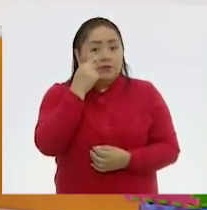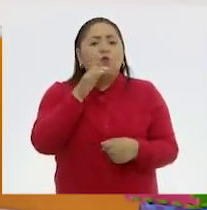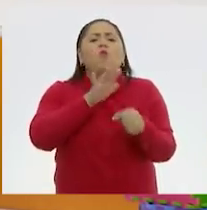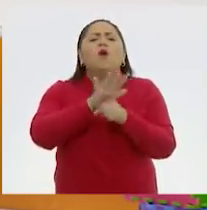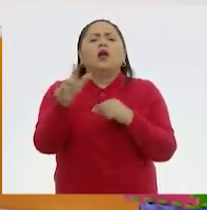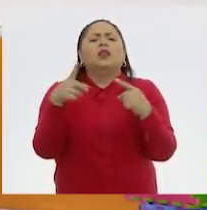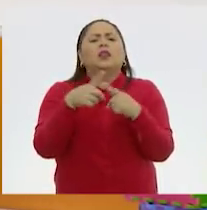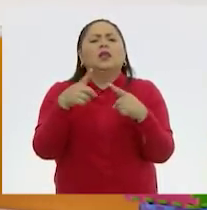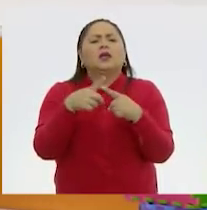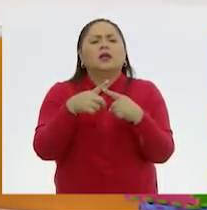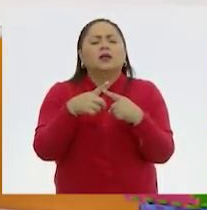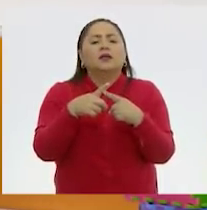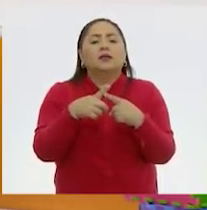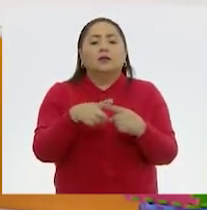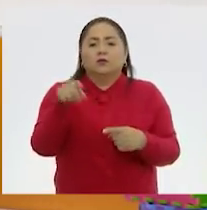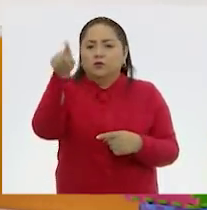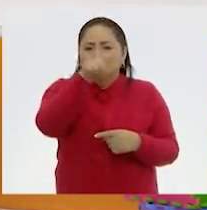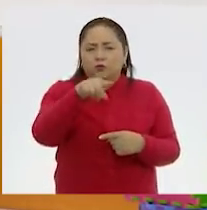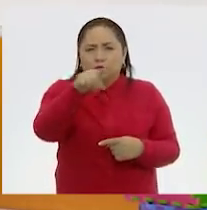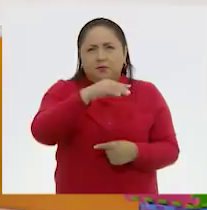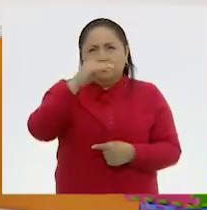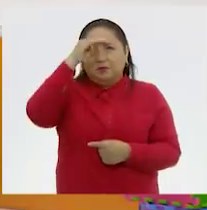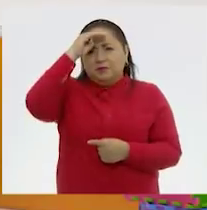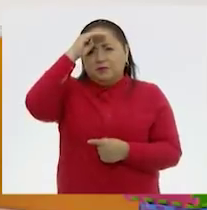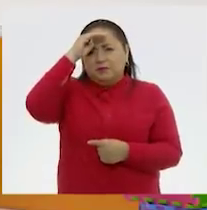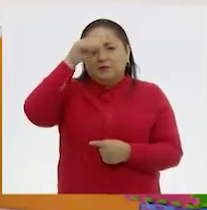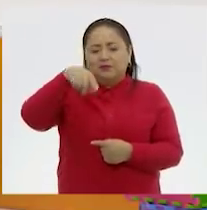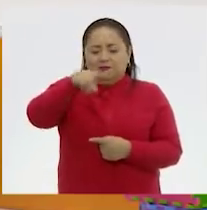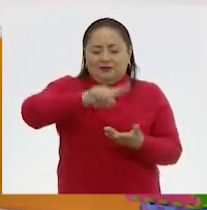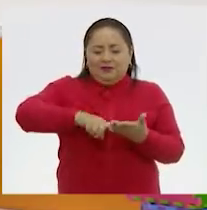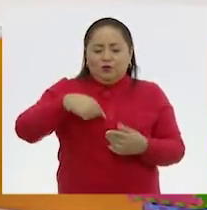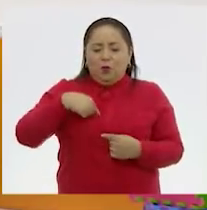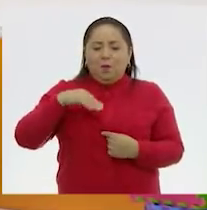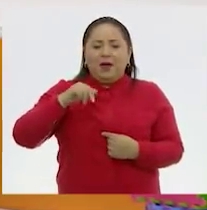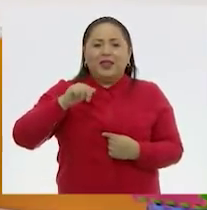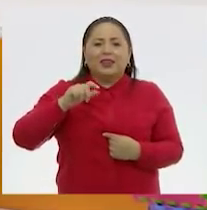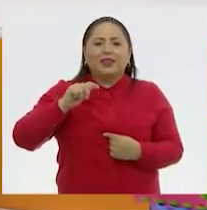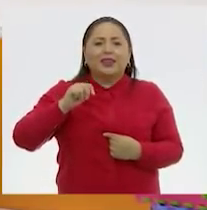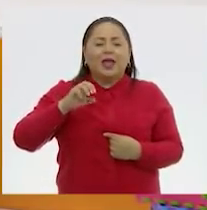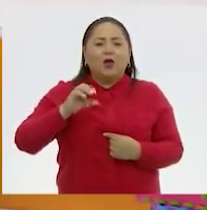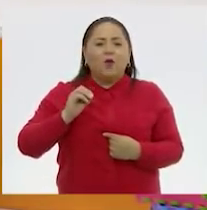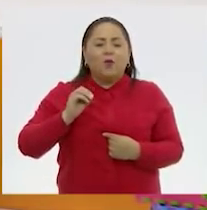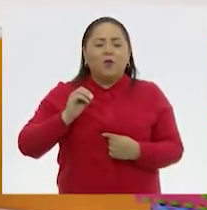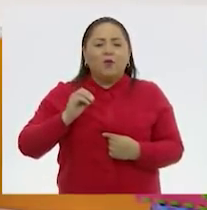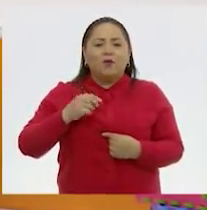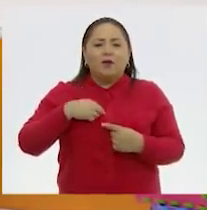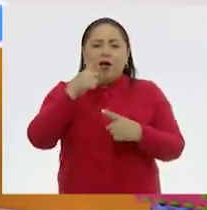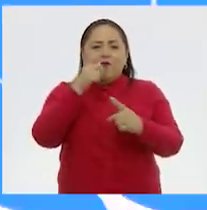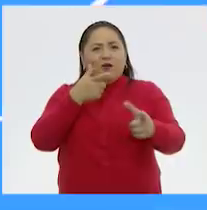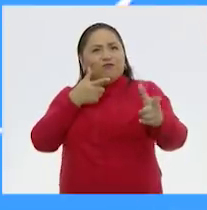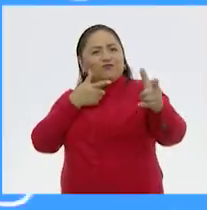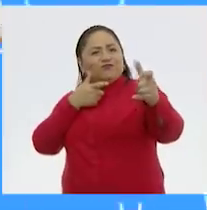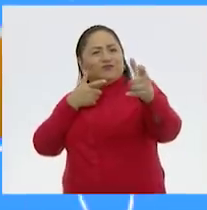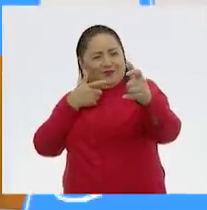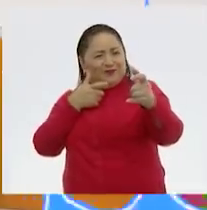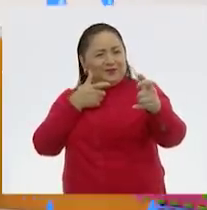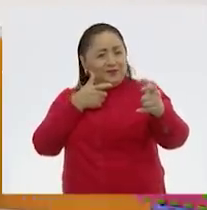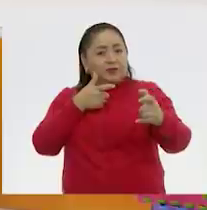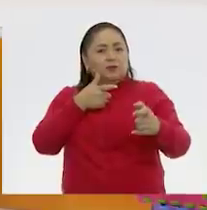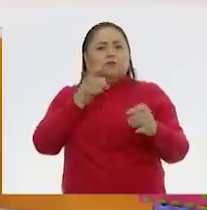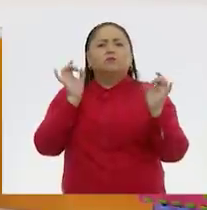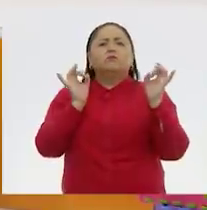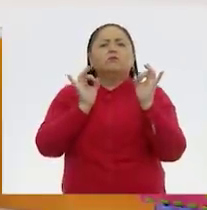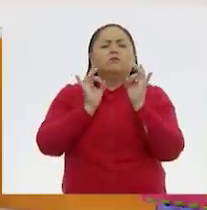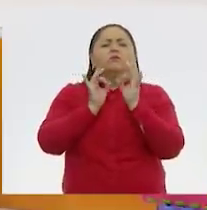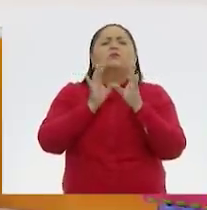reto va a ser, hagan de cuenta que ustedes son Mateo con su lanzador de agua. Y